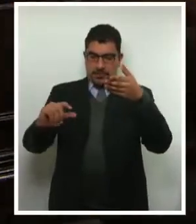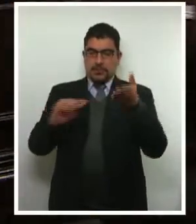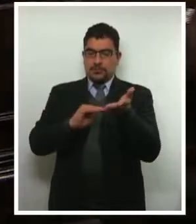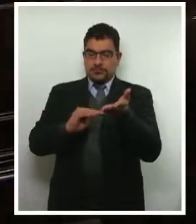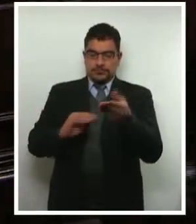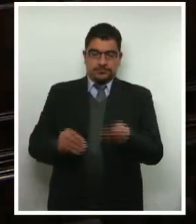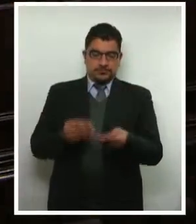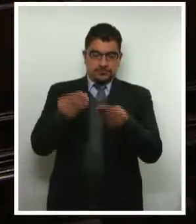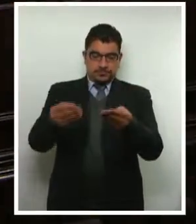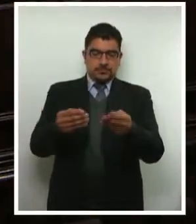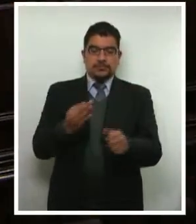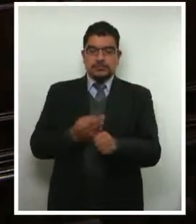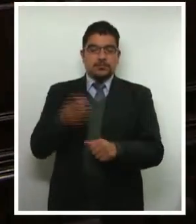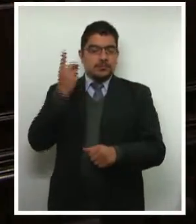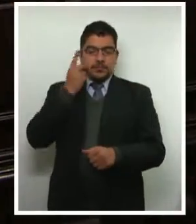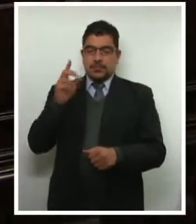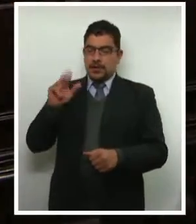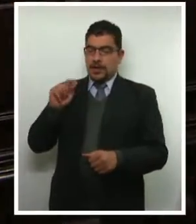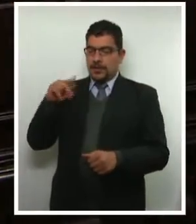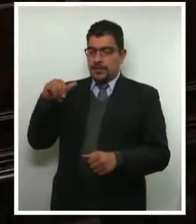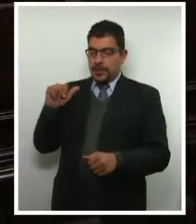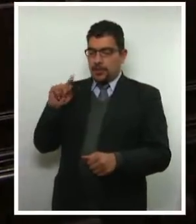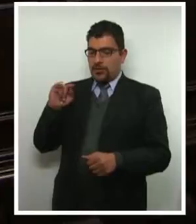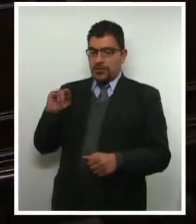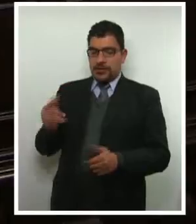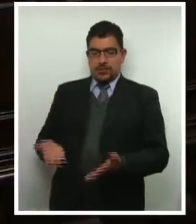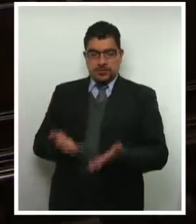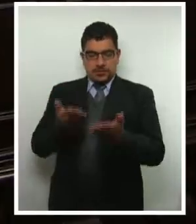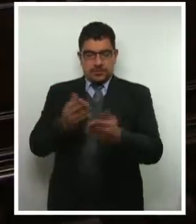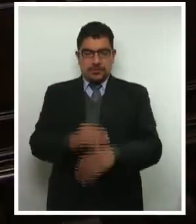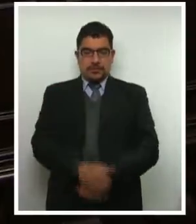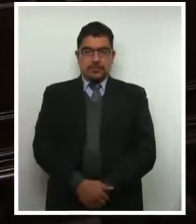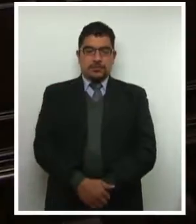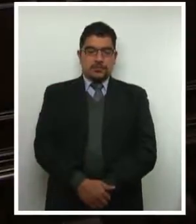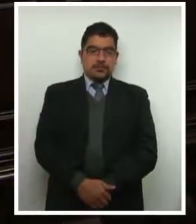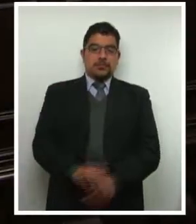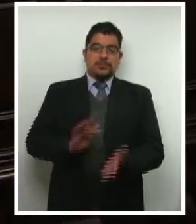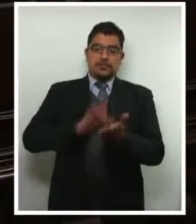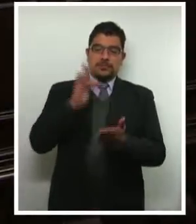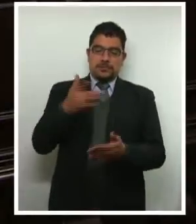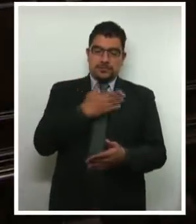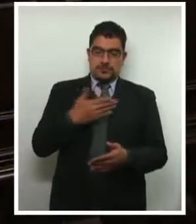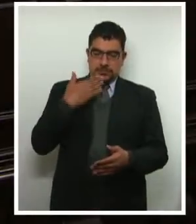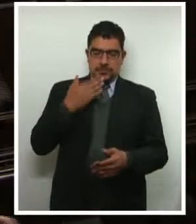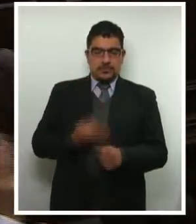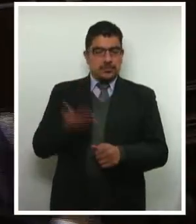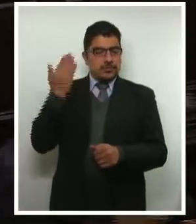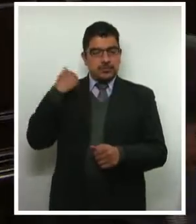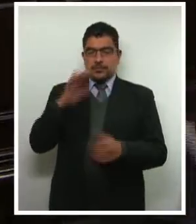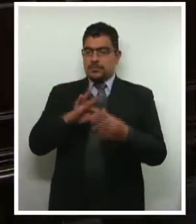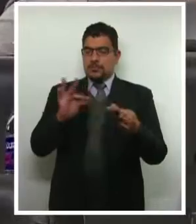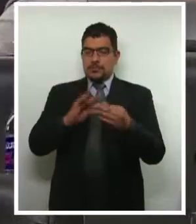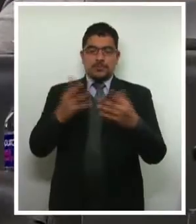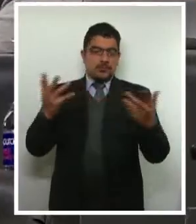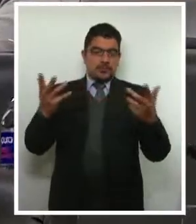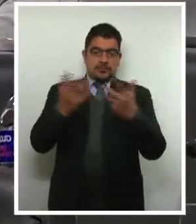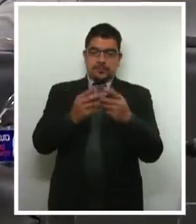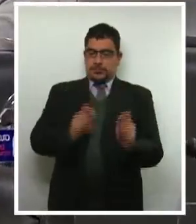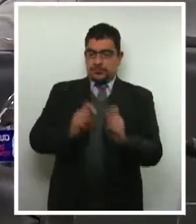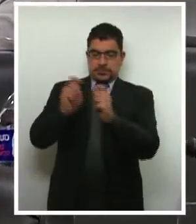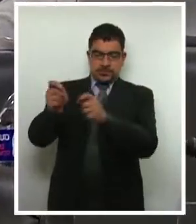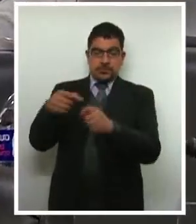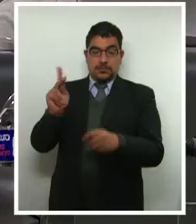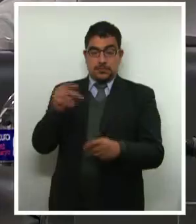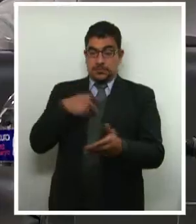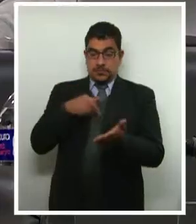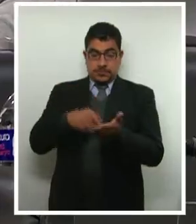constitucional. Diputada Katy Artigues. Gracias, presidente. Yo ya lo había comentado, armonización, pero dado que